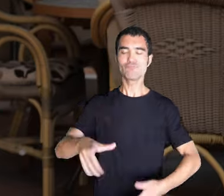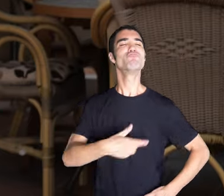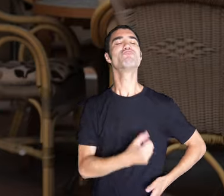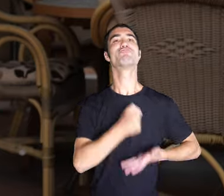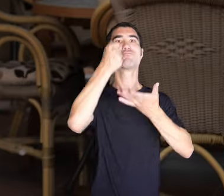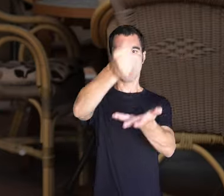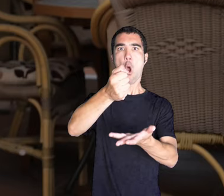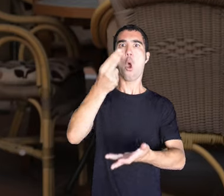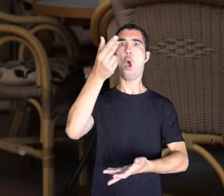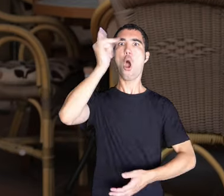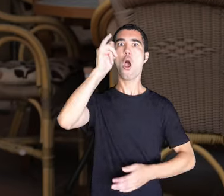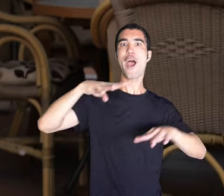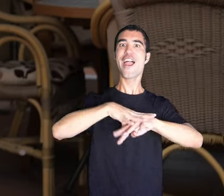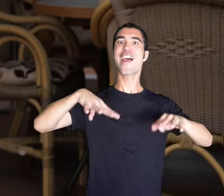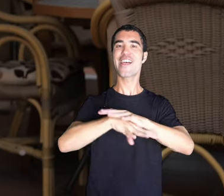redes.